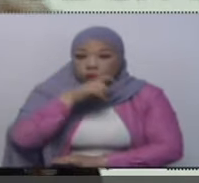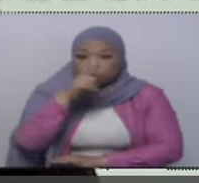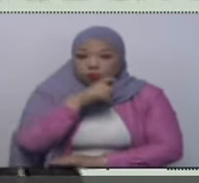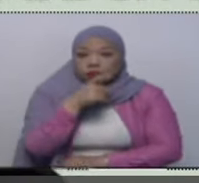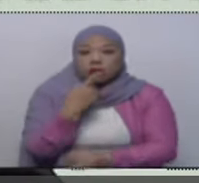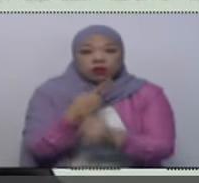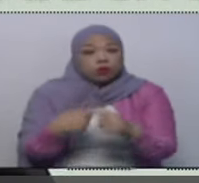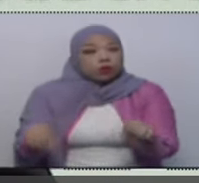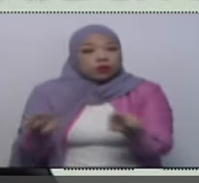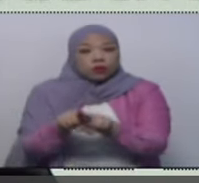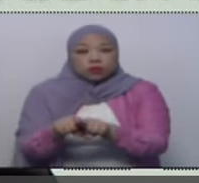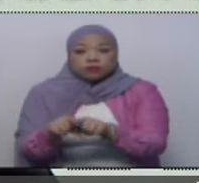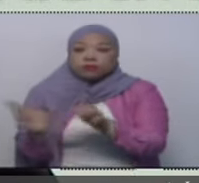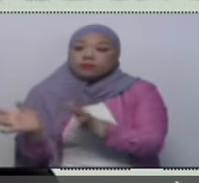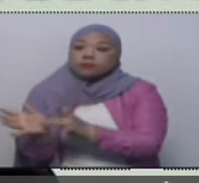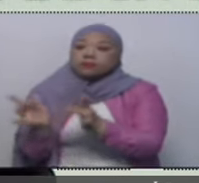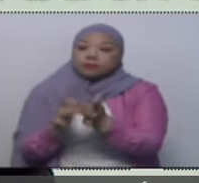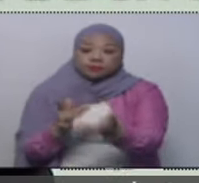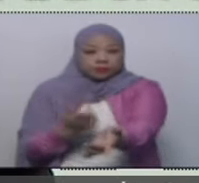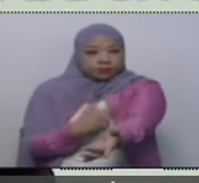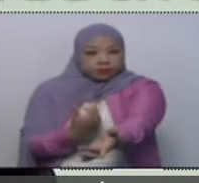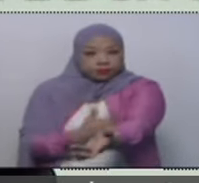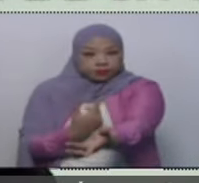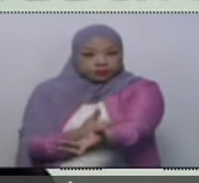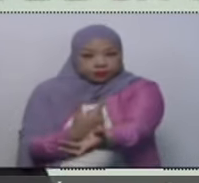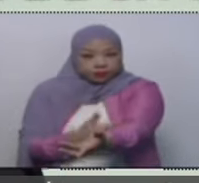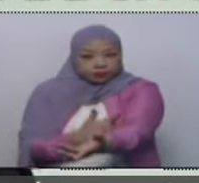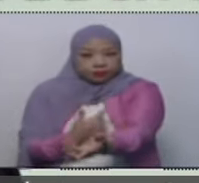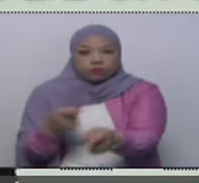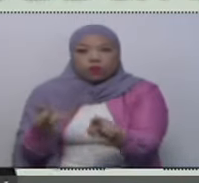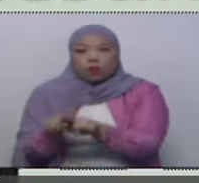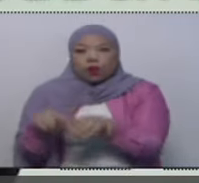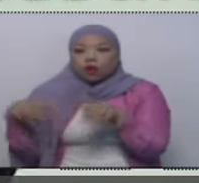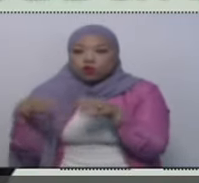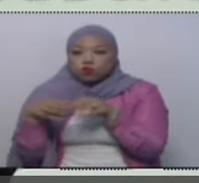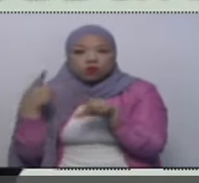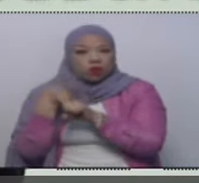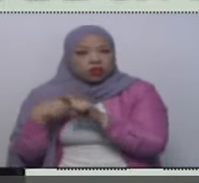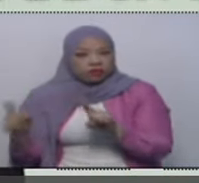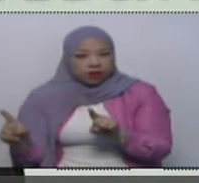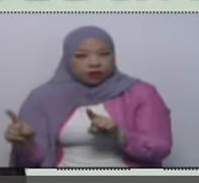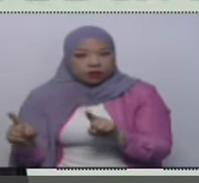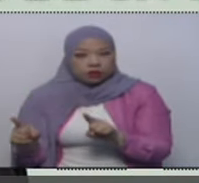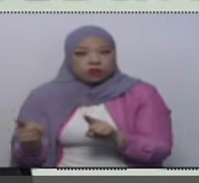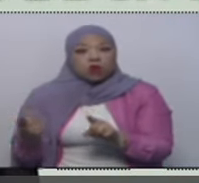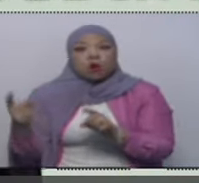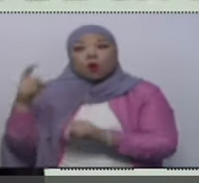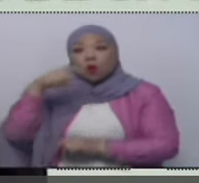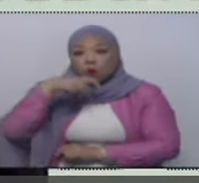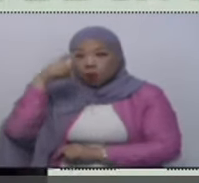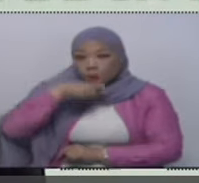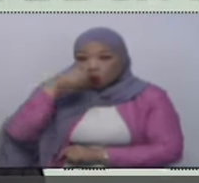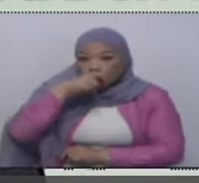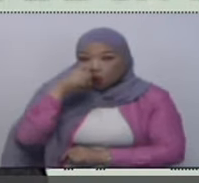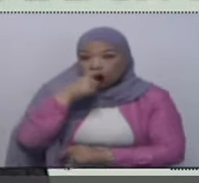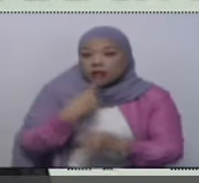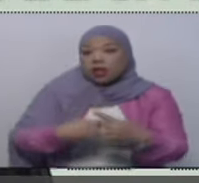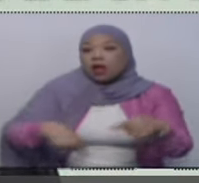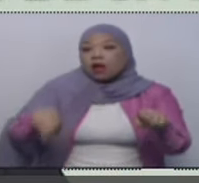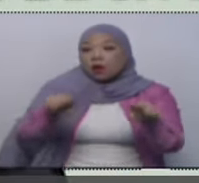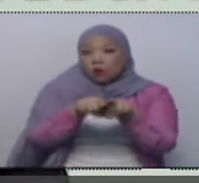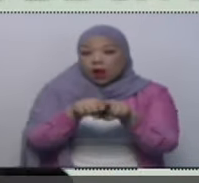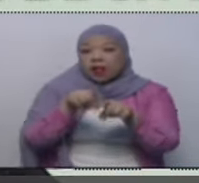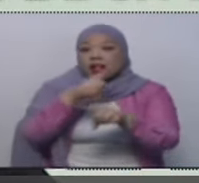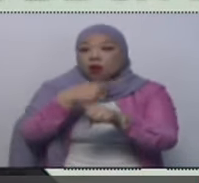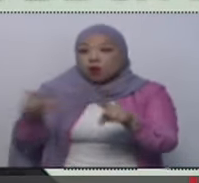que los hermanos cristianos, igual que los zoroastros. Entonces, los judíos, igual que el resto de otras